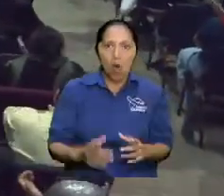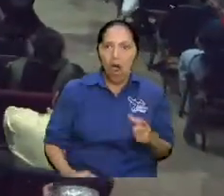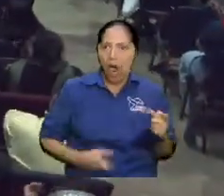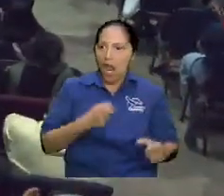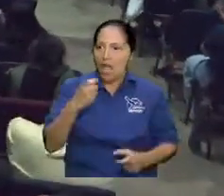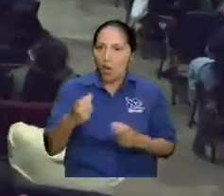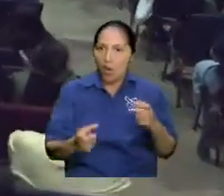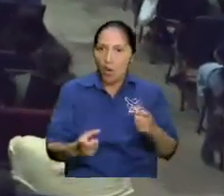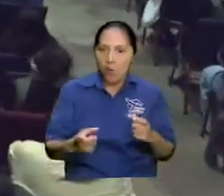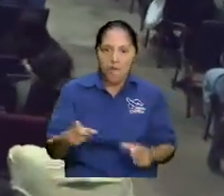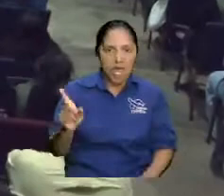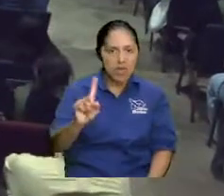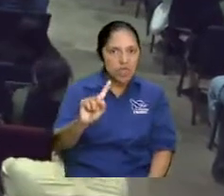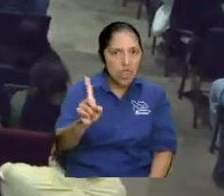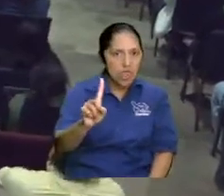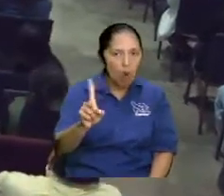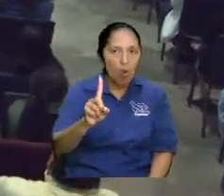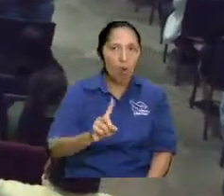Y